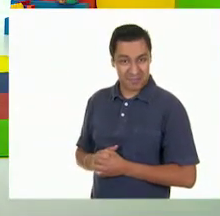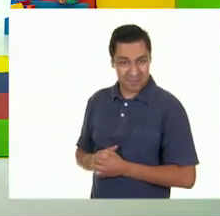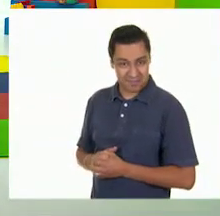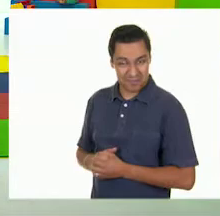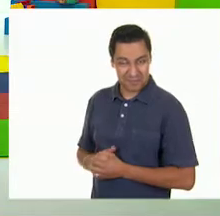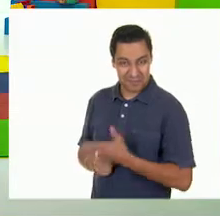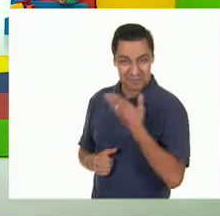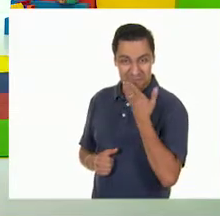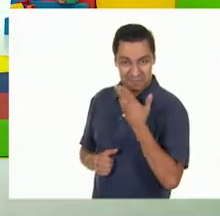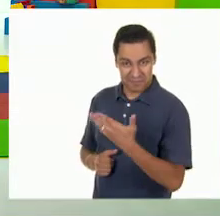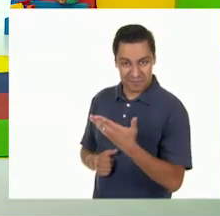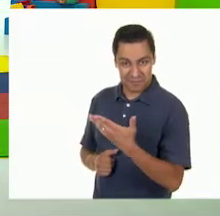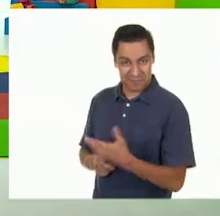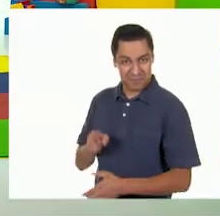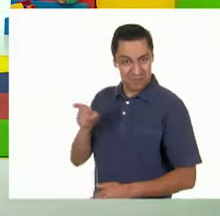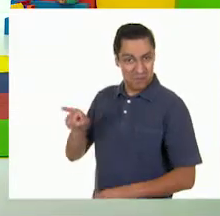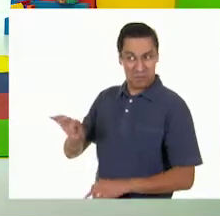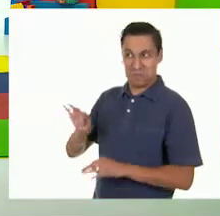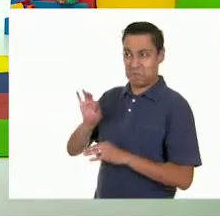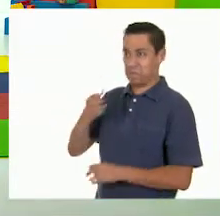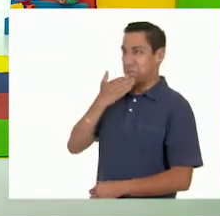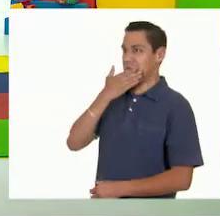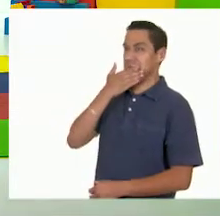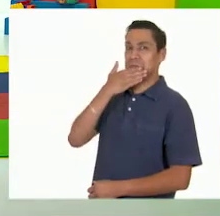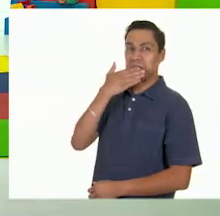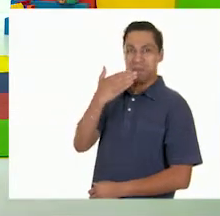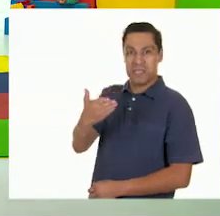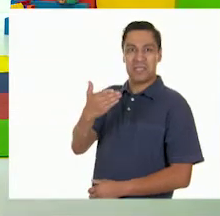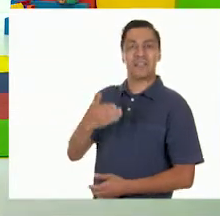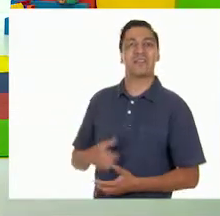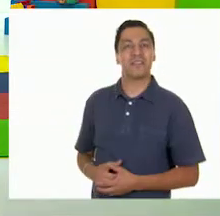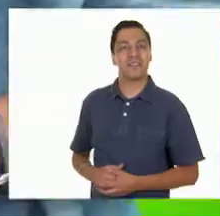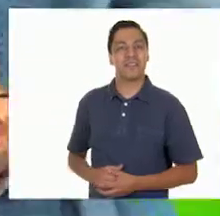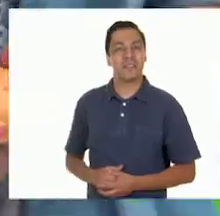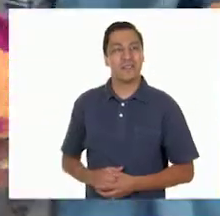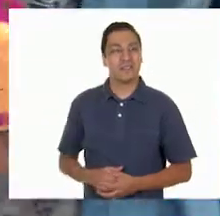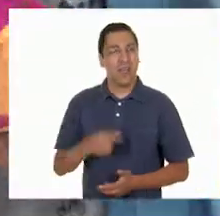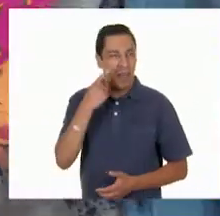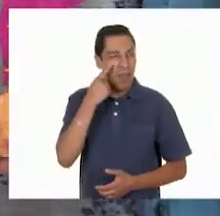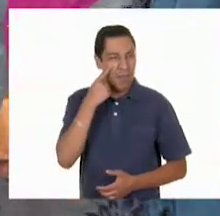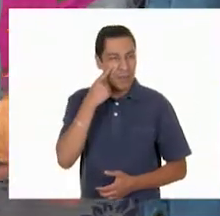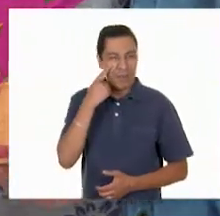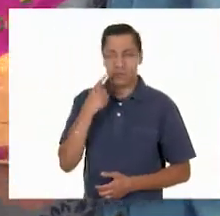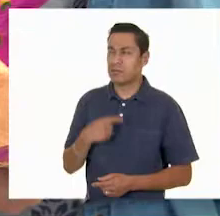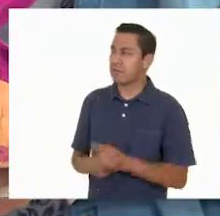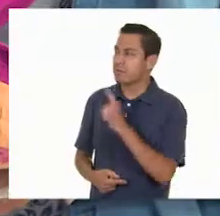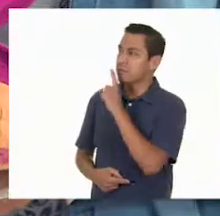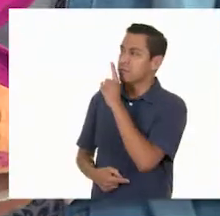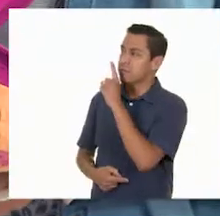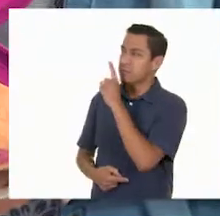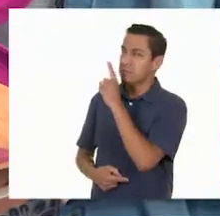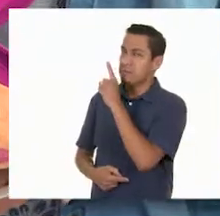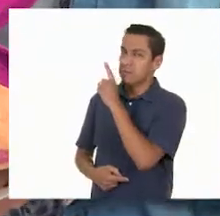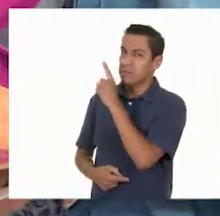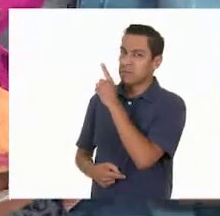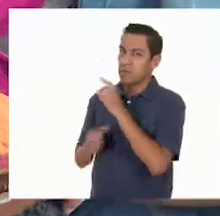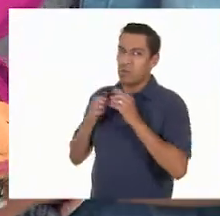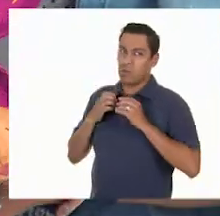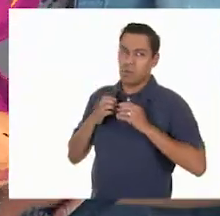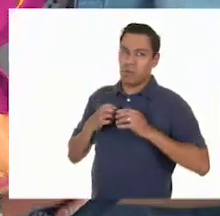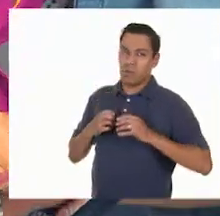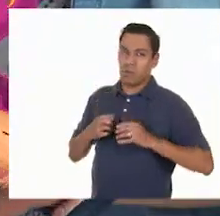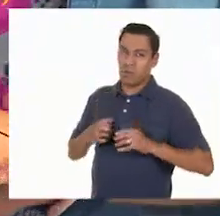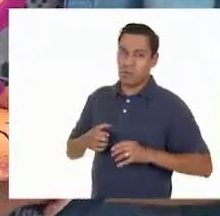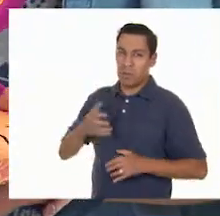y está increíble haber observo que tiene cuerpo de